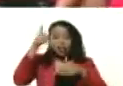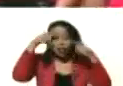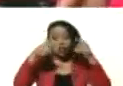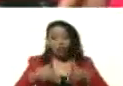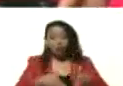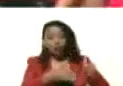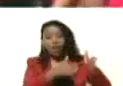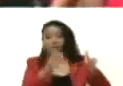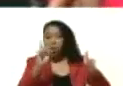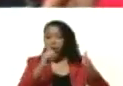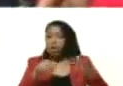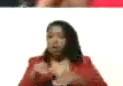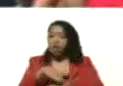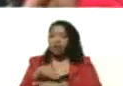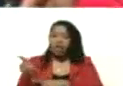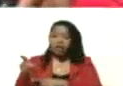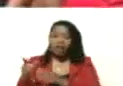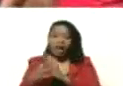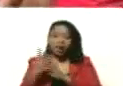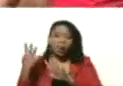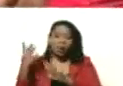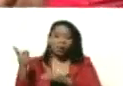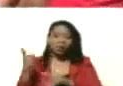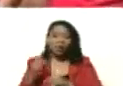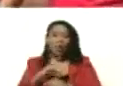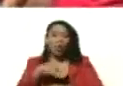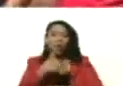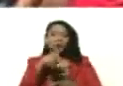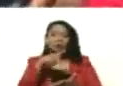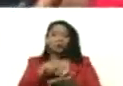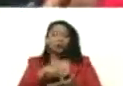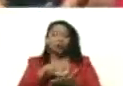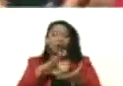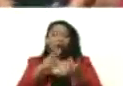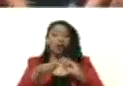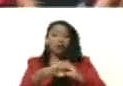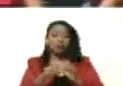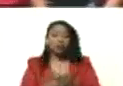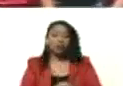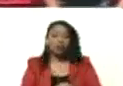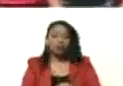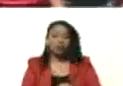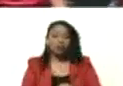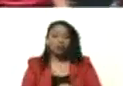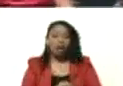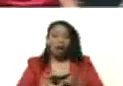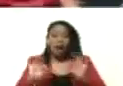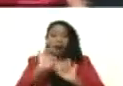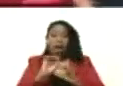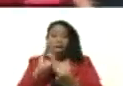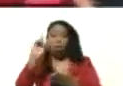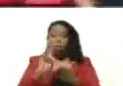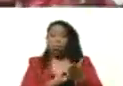y los que no sean chavistas, métanse en esta cola. Cuando llegan los CLAC, a nadie discriminan,